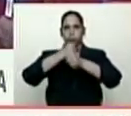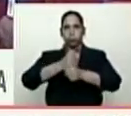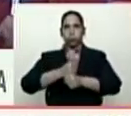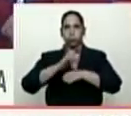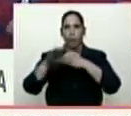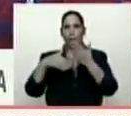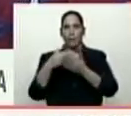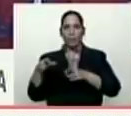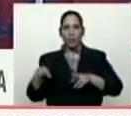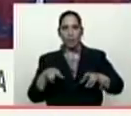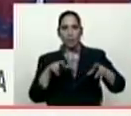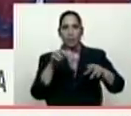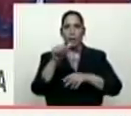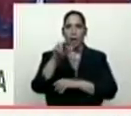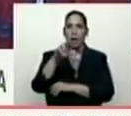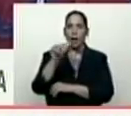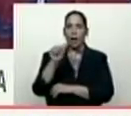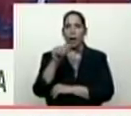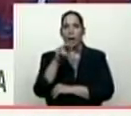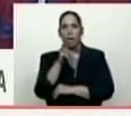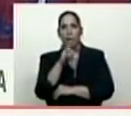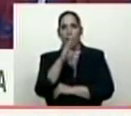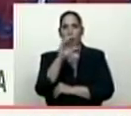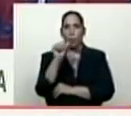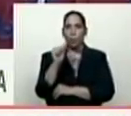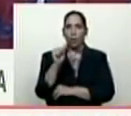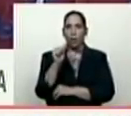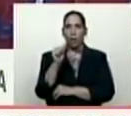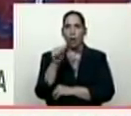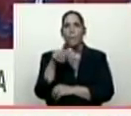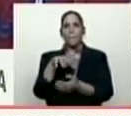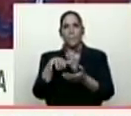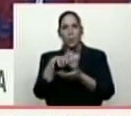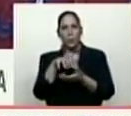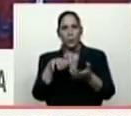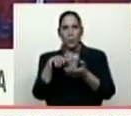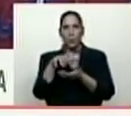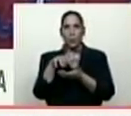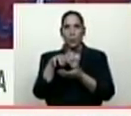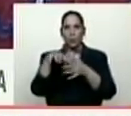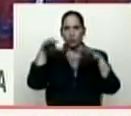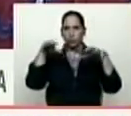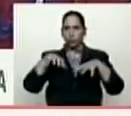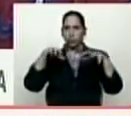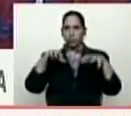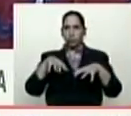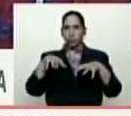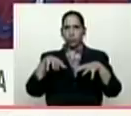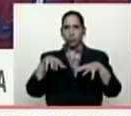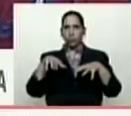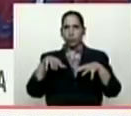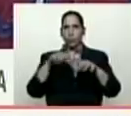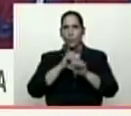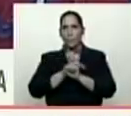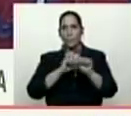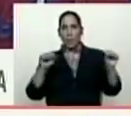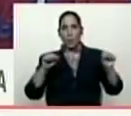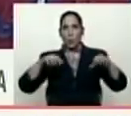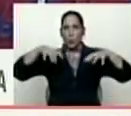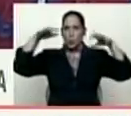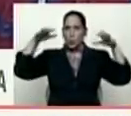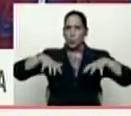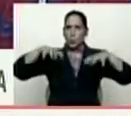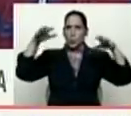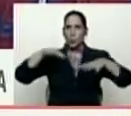que divide ambos territorios y que por la situación de la época de invierno se encuentra negado producto de los torrenciales